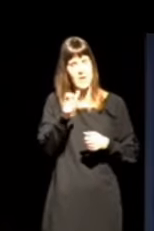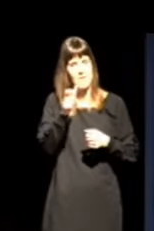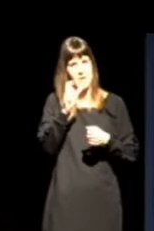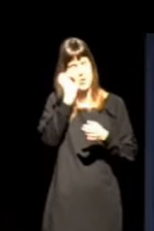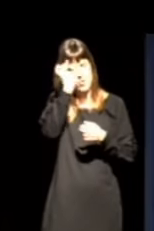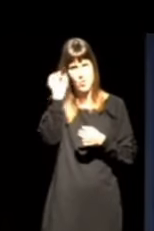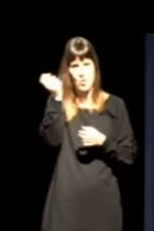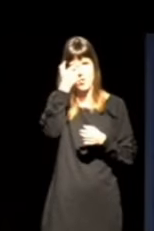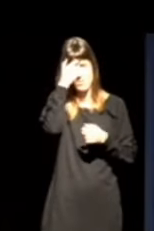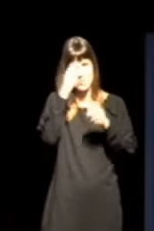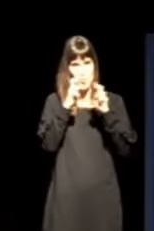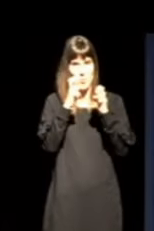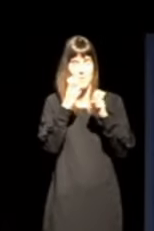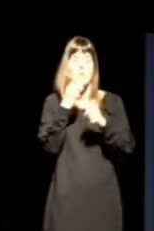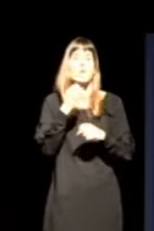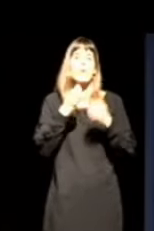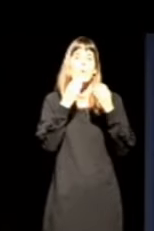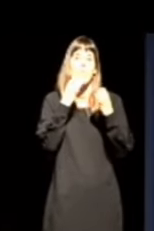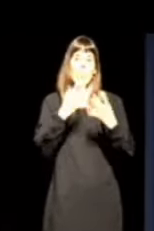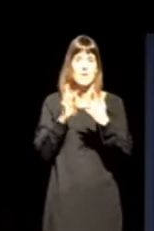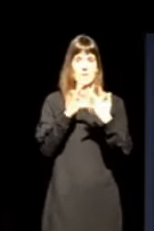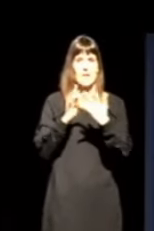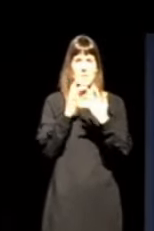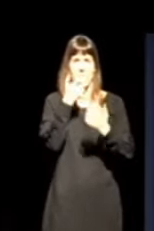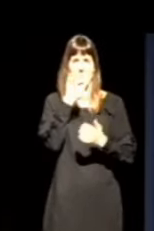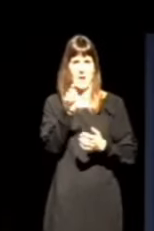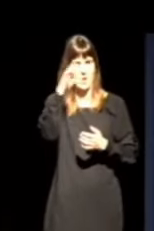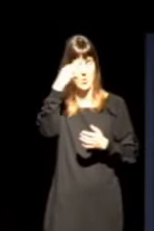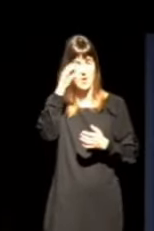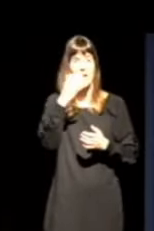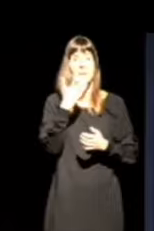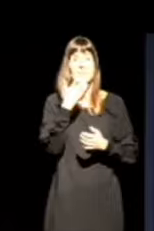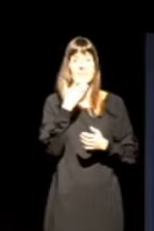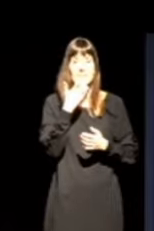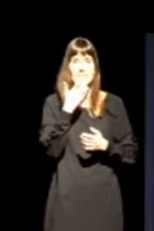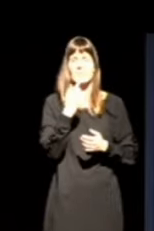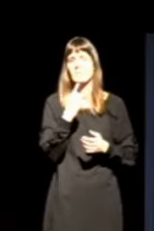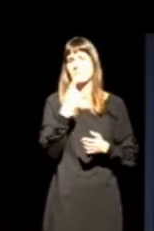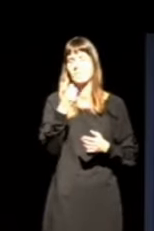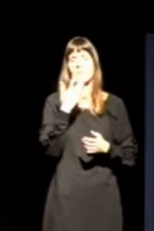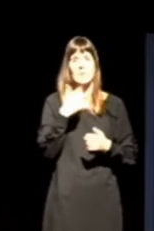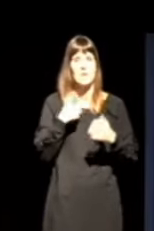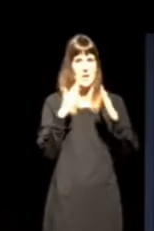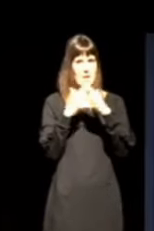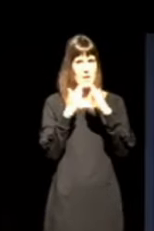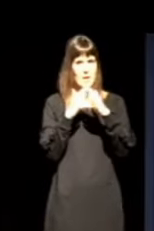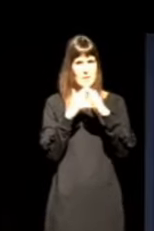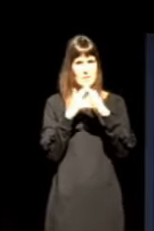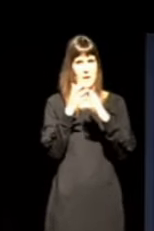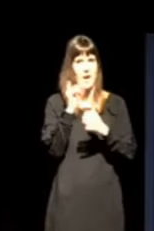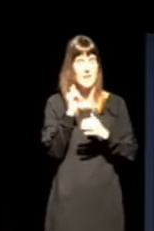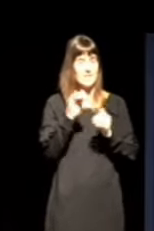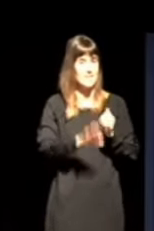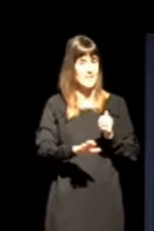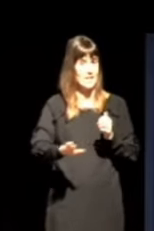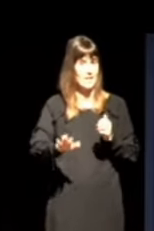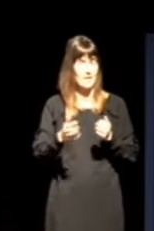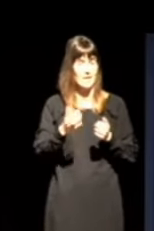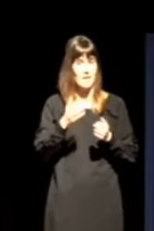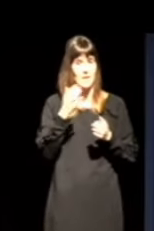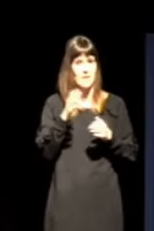de buen trato. Solo existe lo que se nombra. Si yo os digo, por ejemplo, que en mi casa tengo un chiquilín rojo y